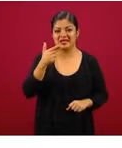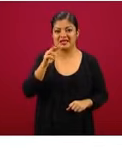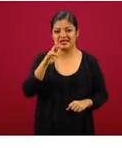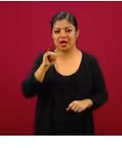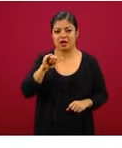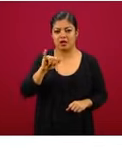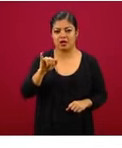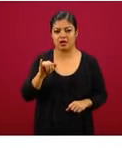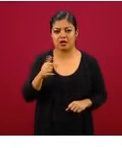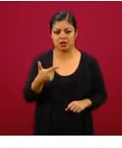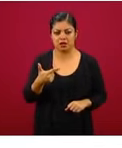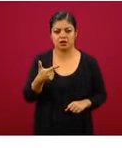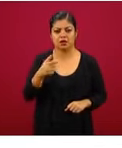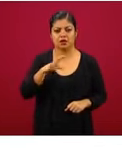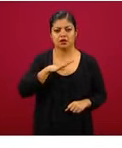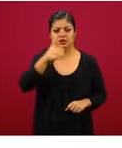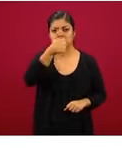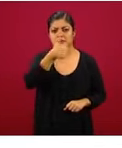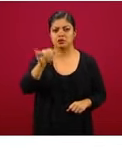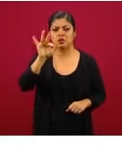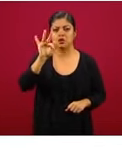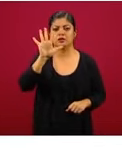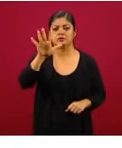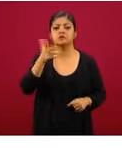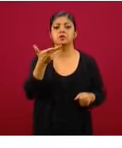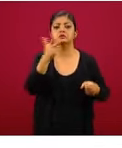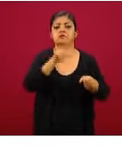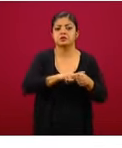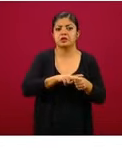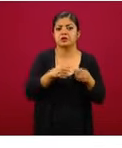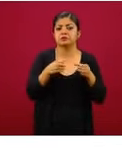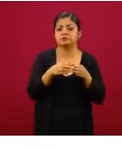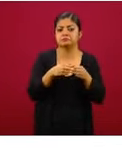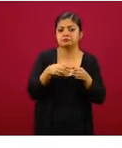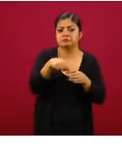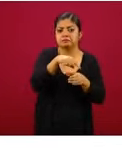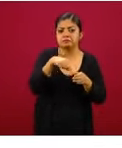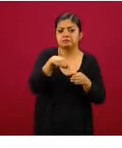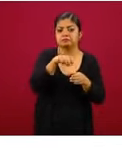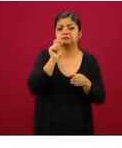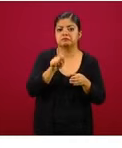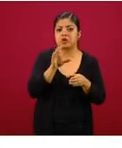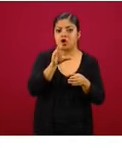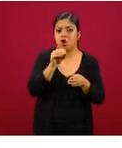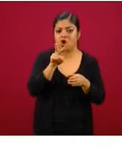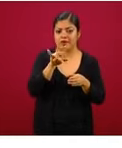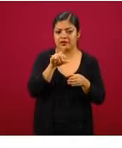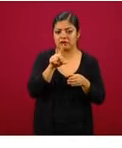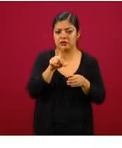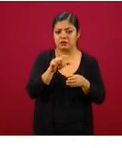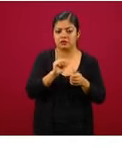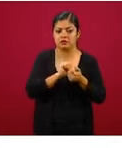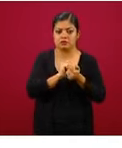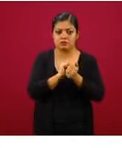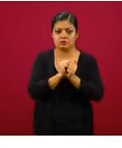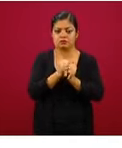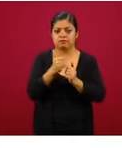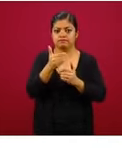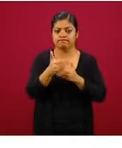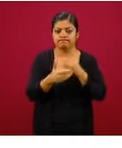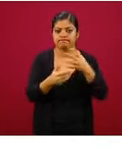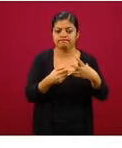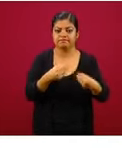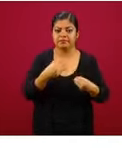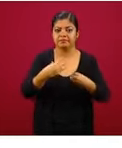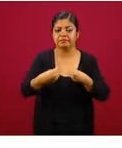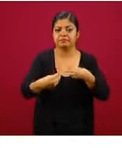habían 645 unidades hospitalarias que estaban designadas como COVID. En la medida que fue avanzando la epidemia